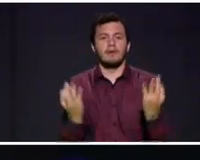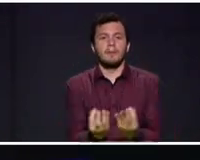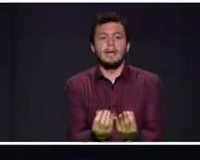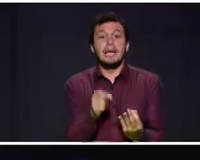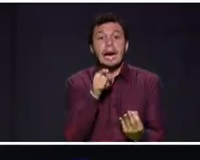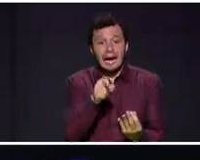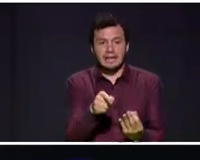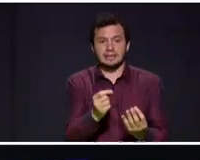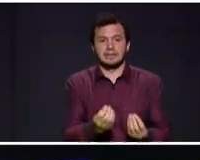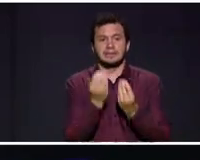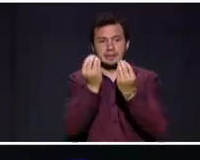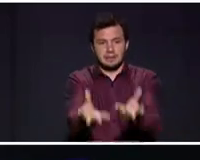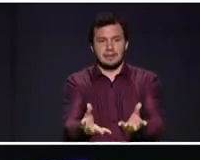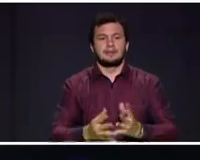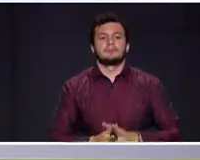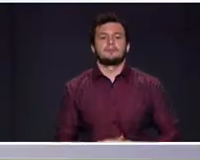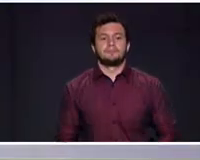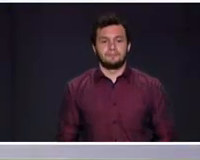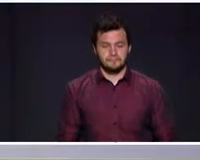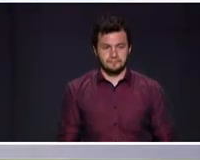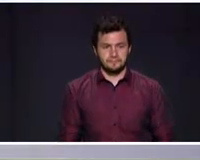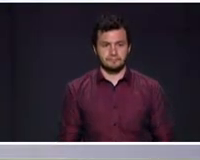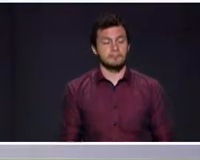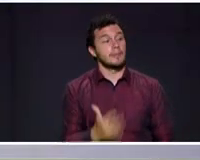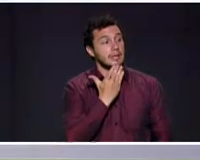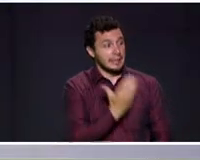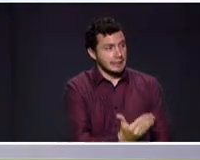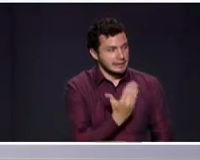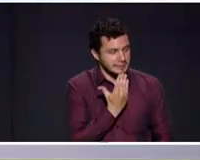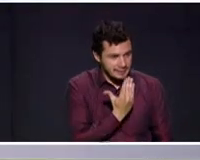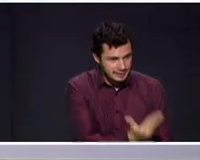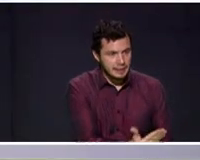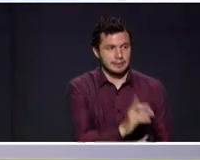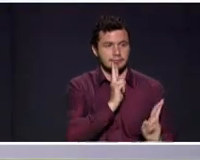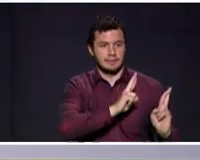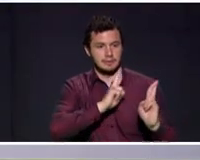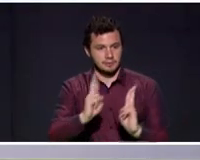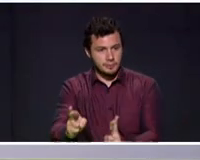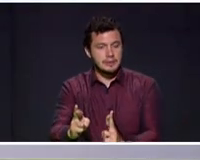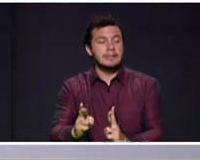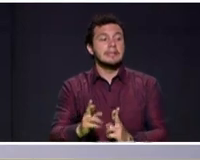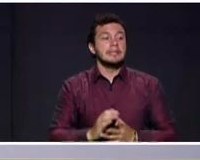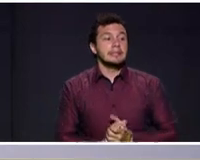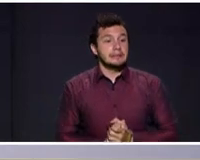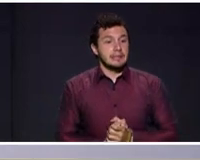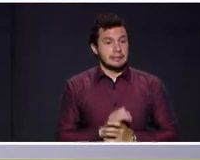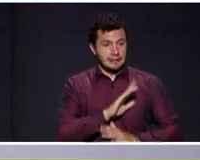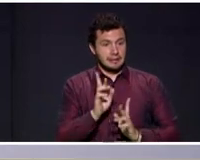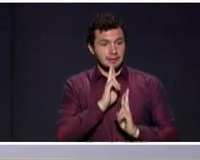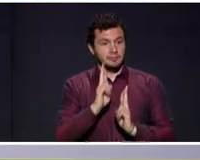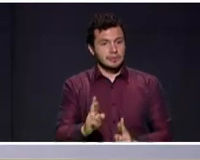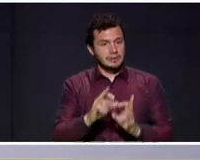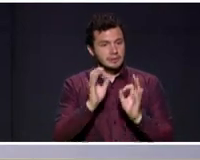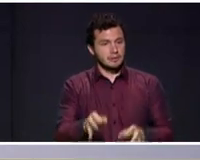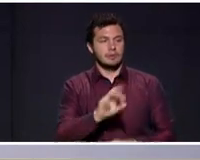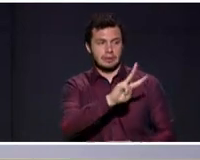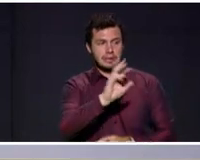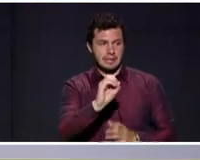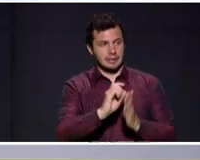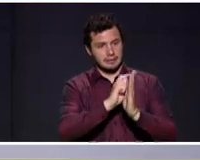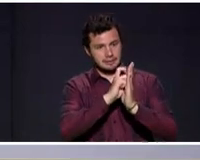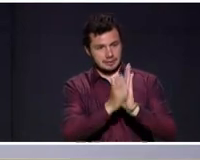aire activamos de las gracias candidatos gracias candidato por su respuesta a su contra pregunta la cual tiene 30 segundos para responder este